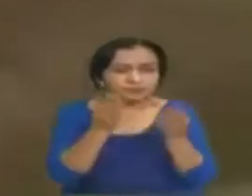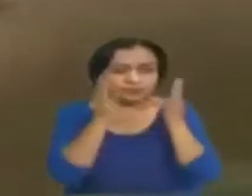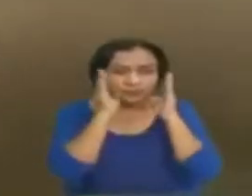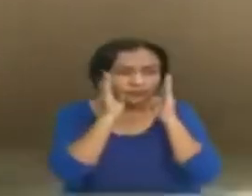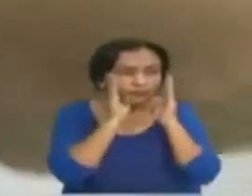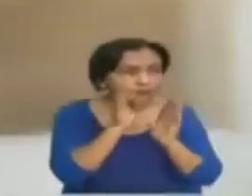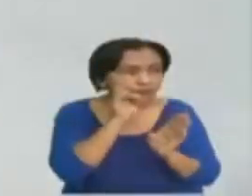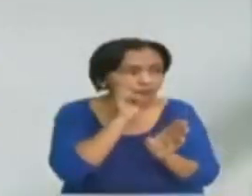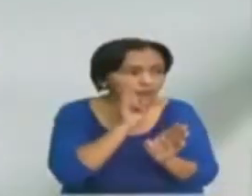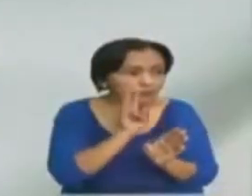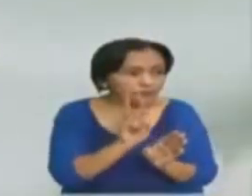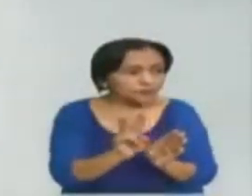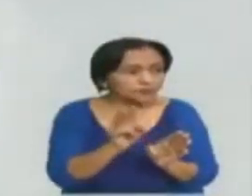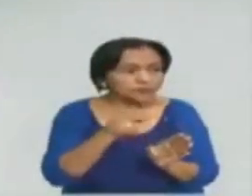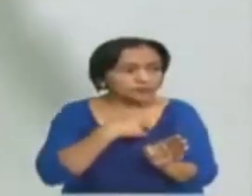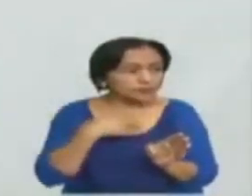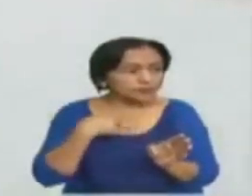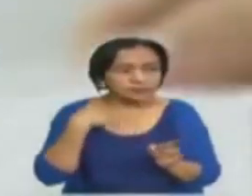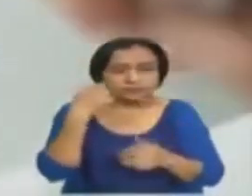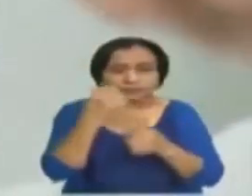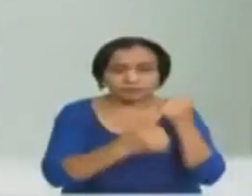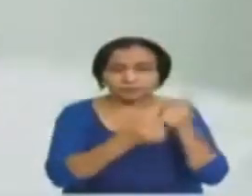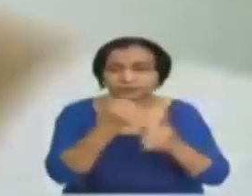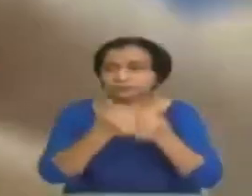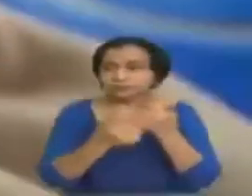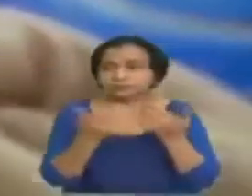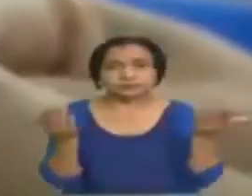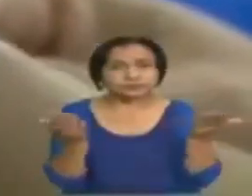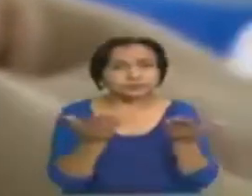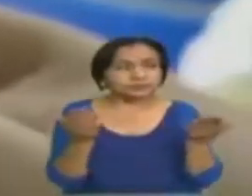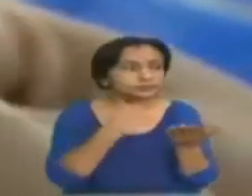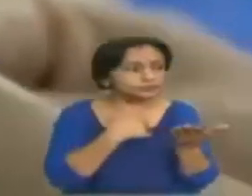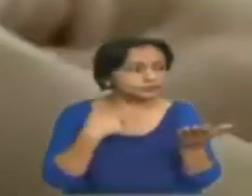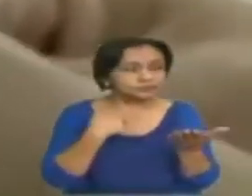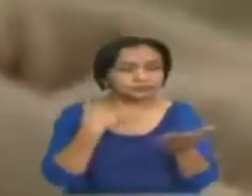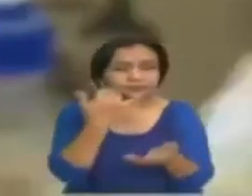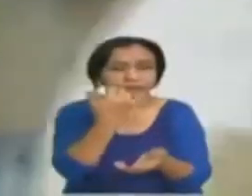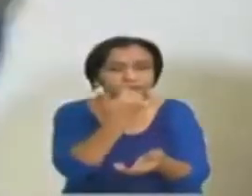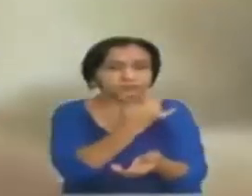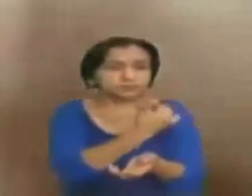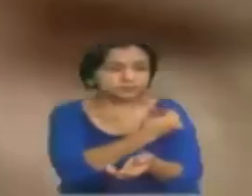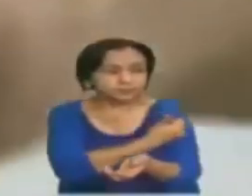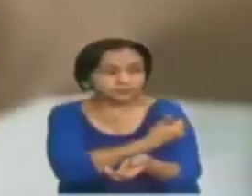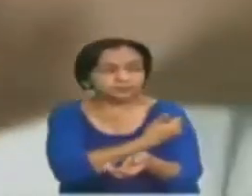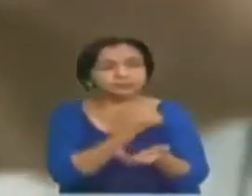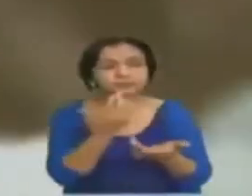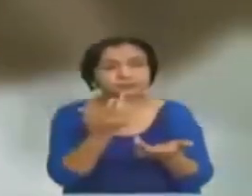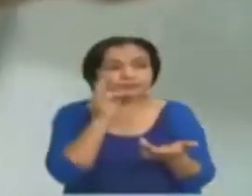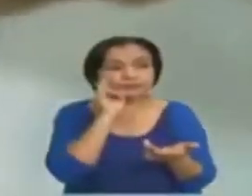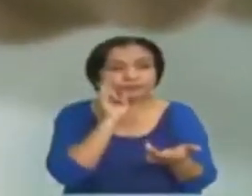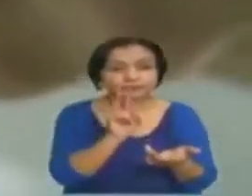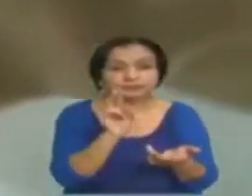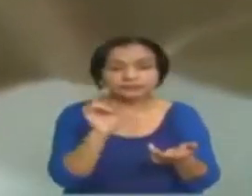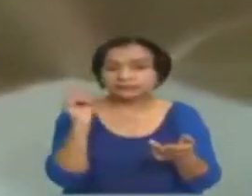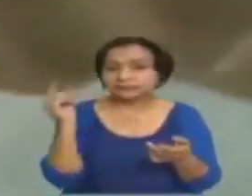manera ordenada, bien organizada, respetuosa y